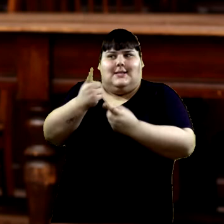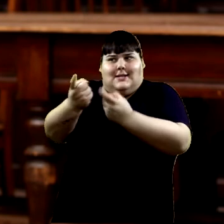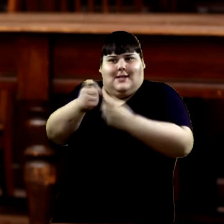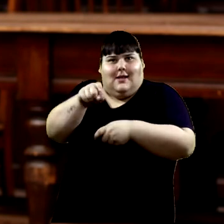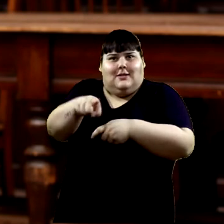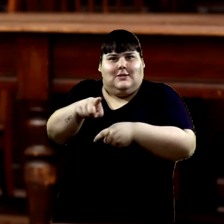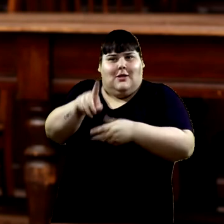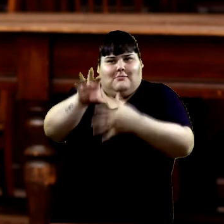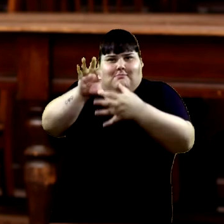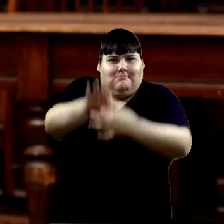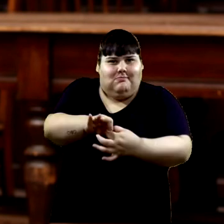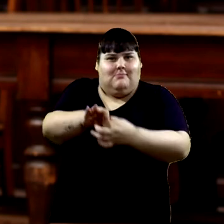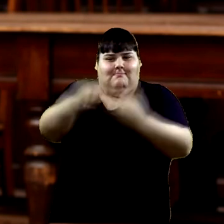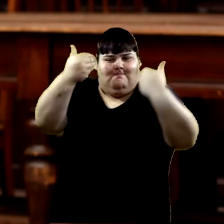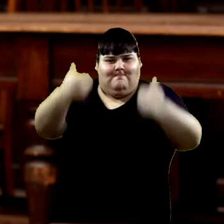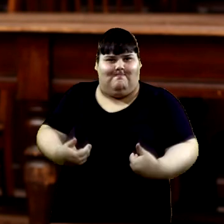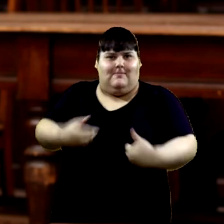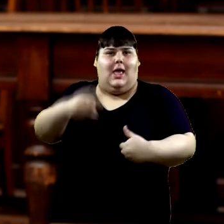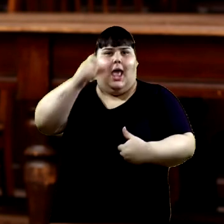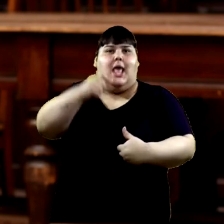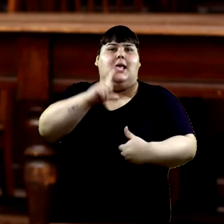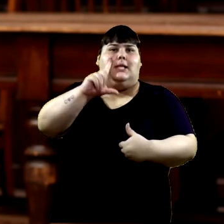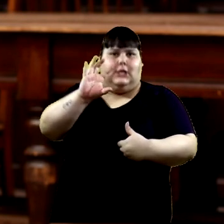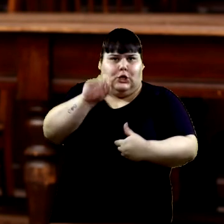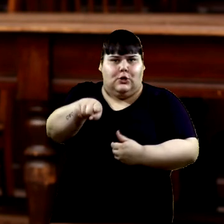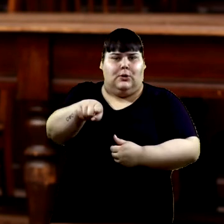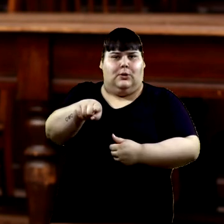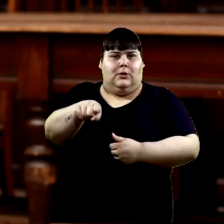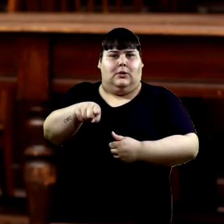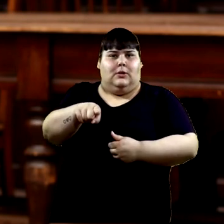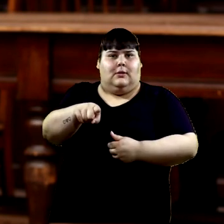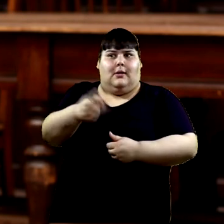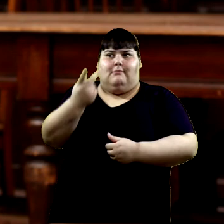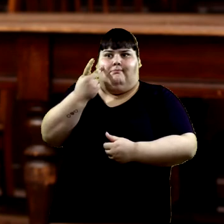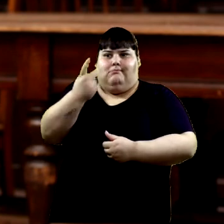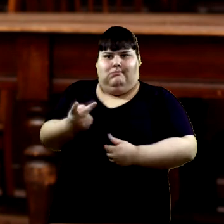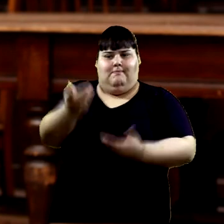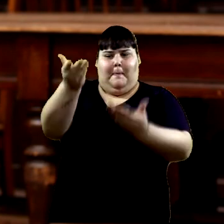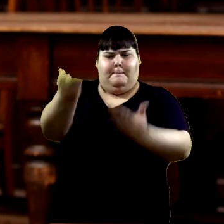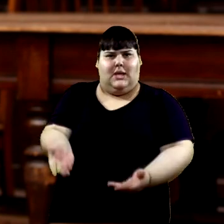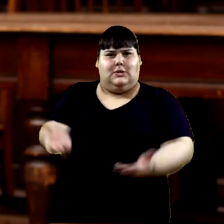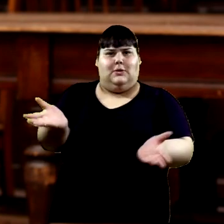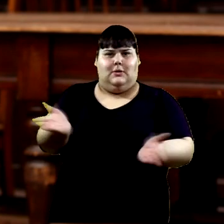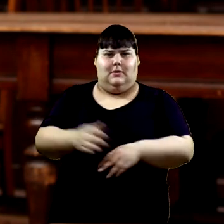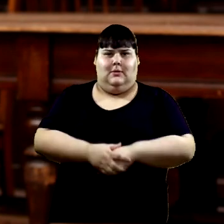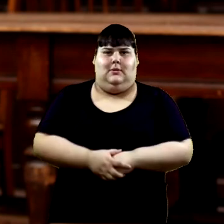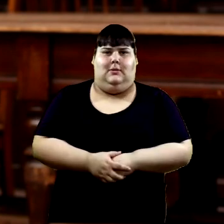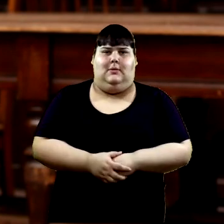el sentido ético que tiene el otro, ¿no? Es el reconocimiento como persona.